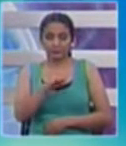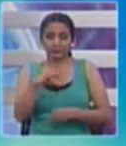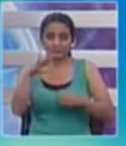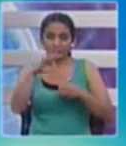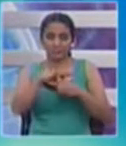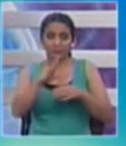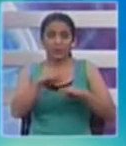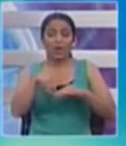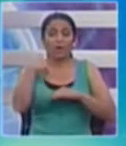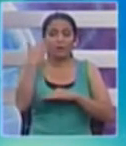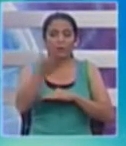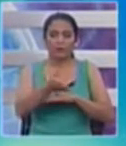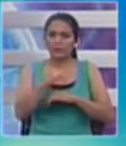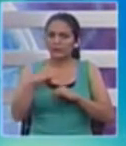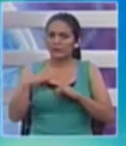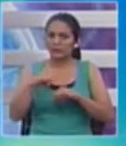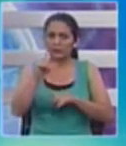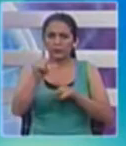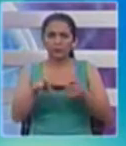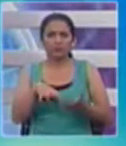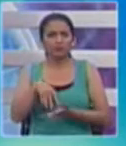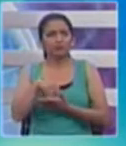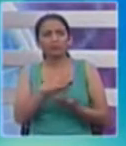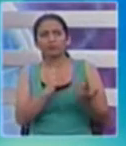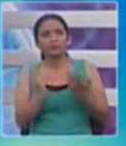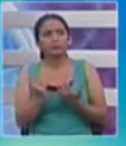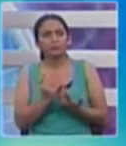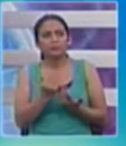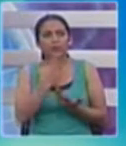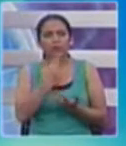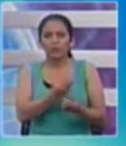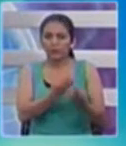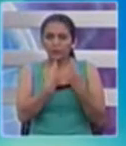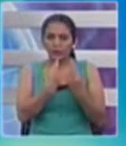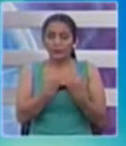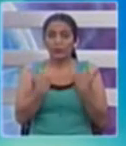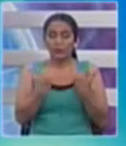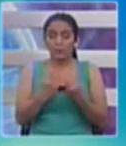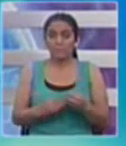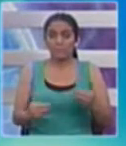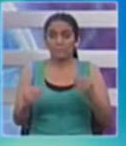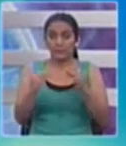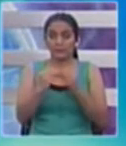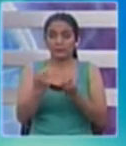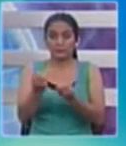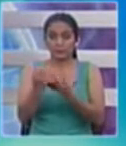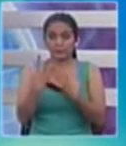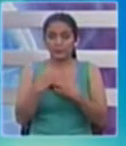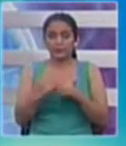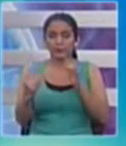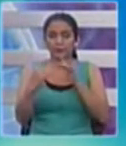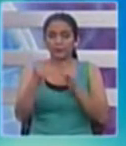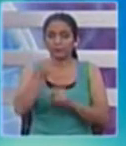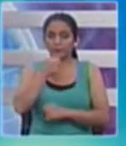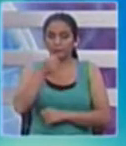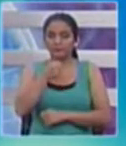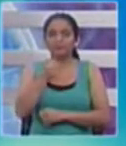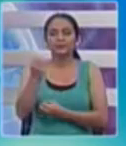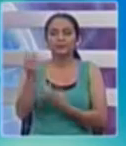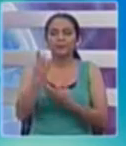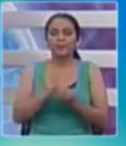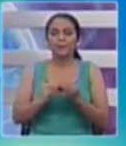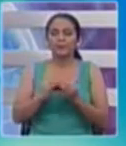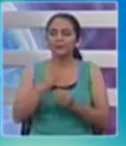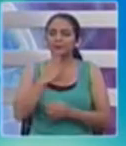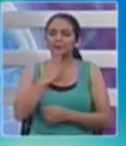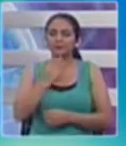oficiales de la votación presidencial para ampliar nos los detalles hacemos un contacto con santiago villasana y bueno estar en santiago y adelante